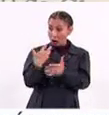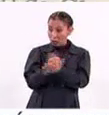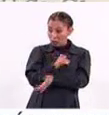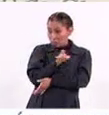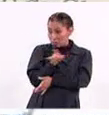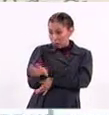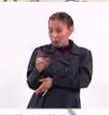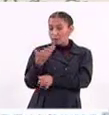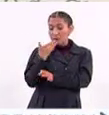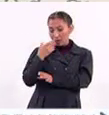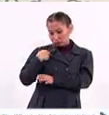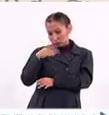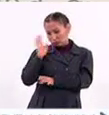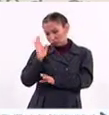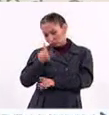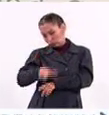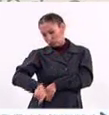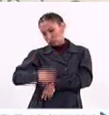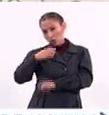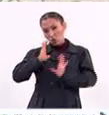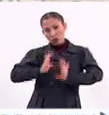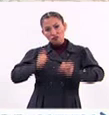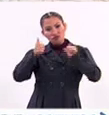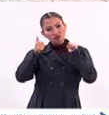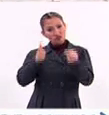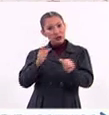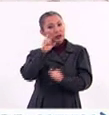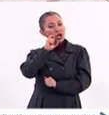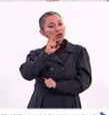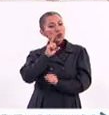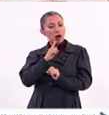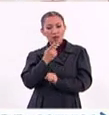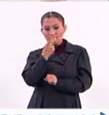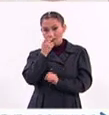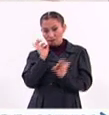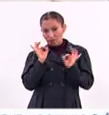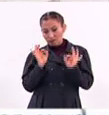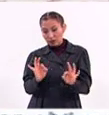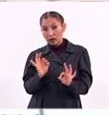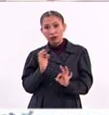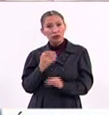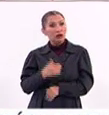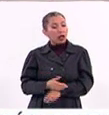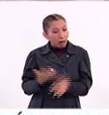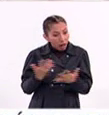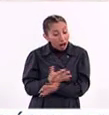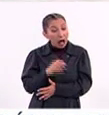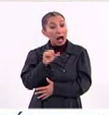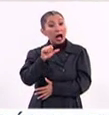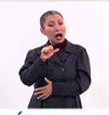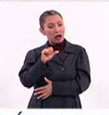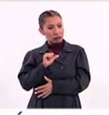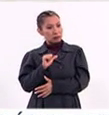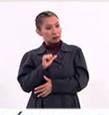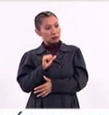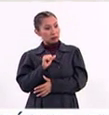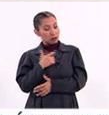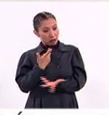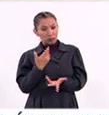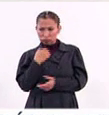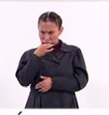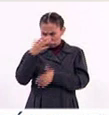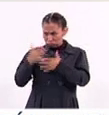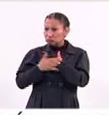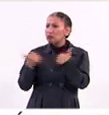tiene que estar muy bien dotado sexualmente. Si no, no va a haber manera. Y entonces le hacen este canto